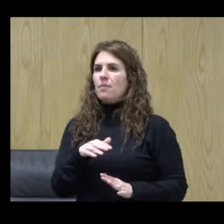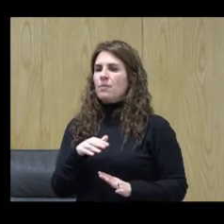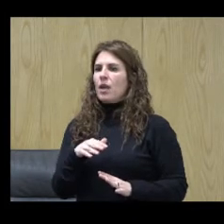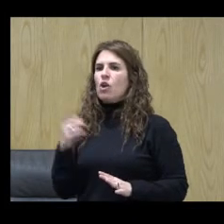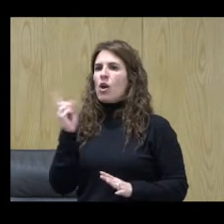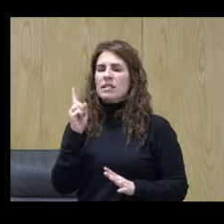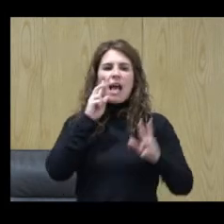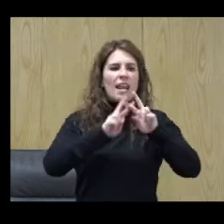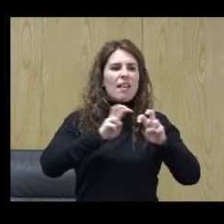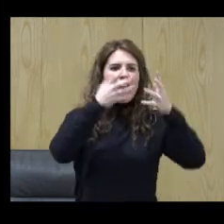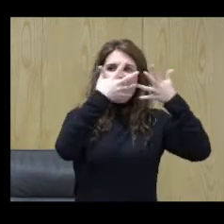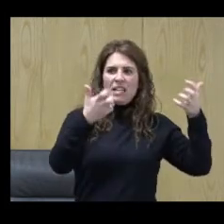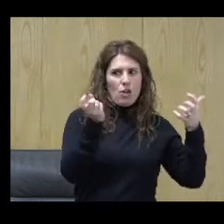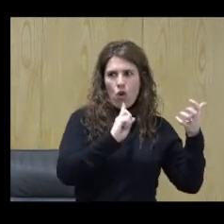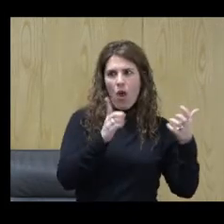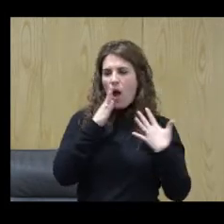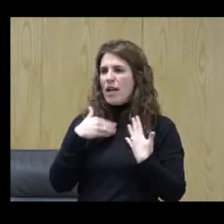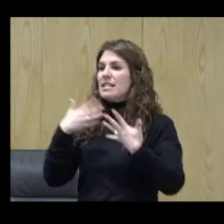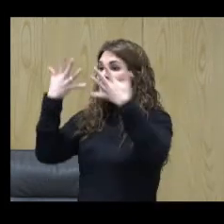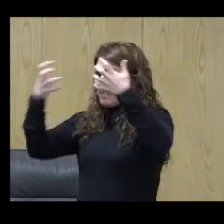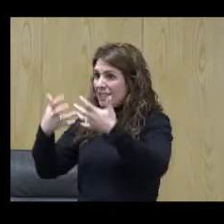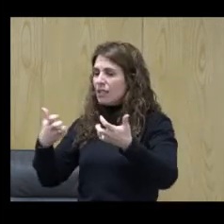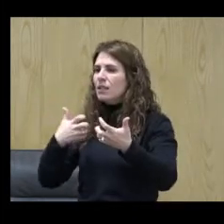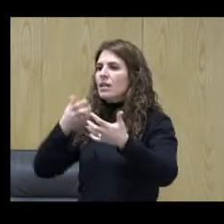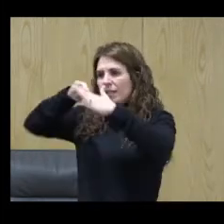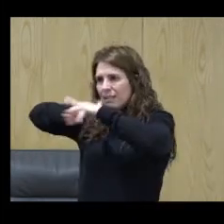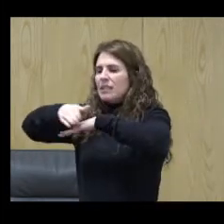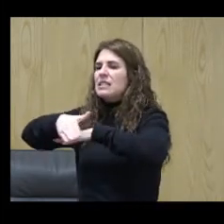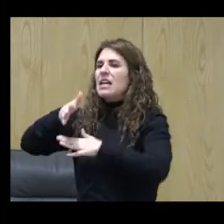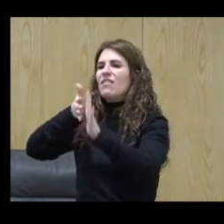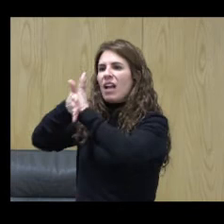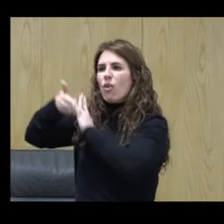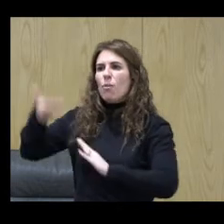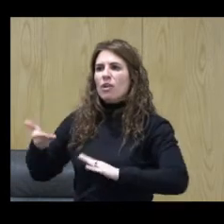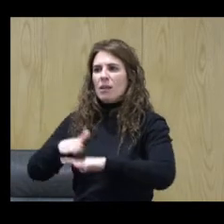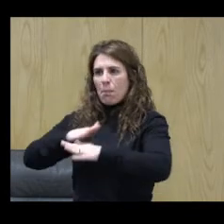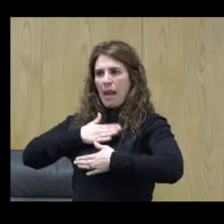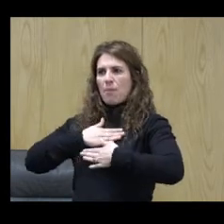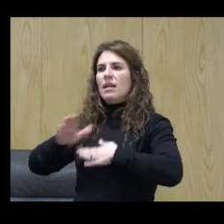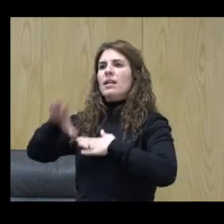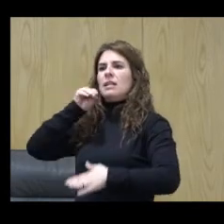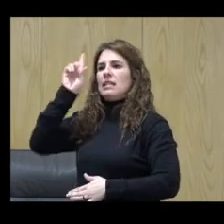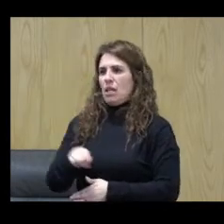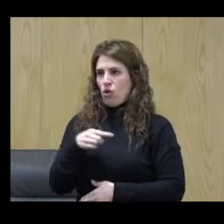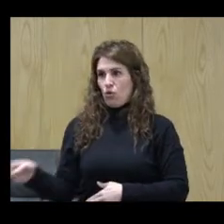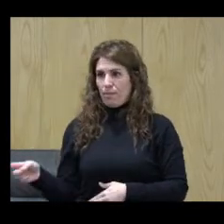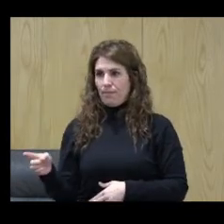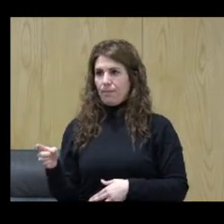para poner nuestro conocimiento y acceder a ese significado tan importante. Entonces, la competencia lectora lo que